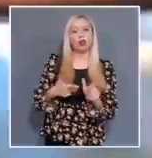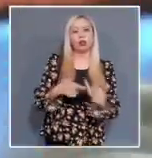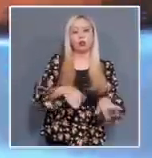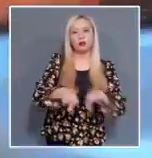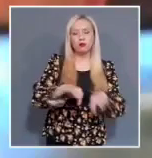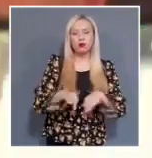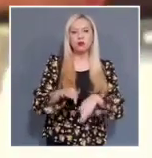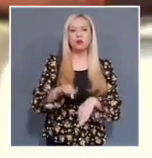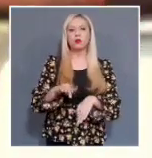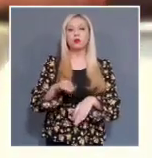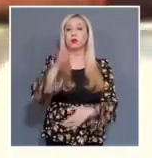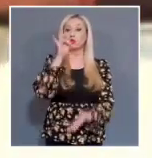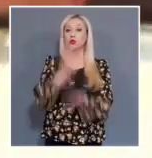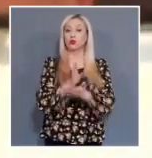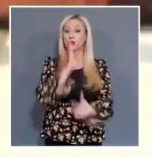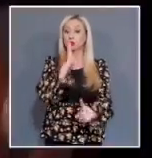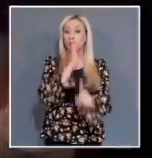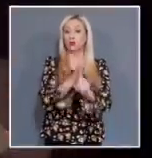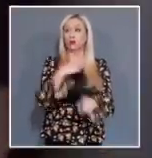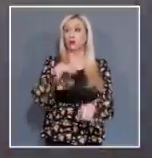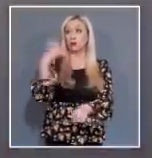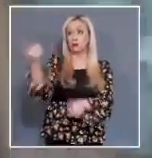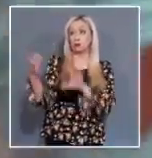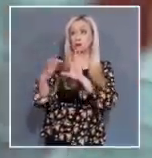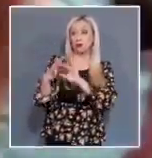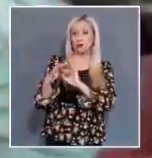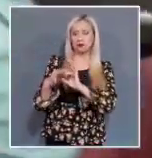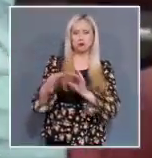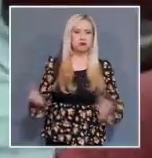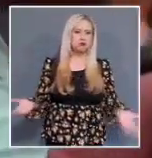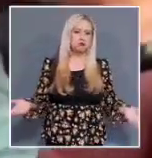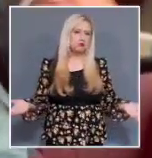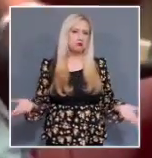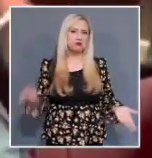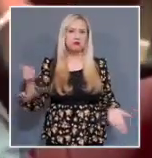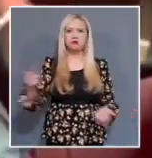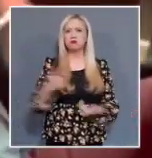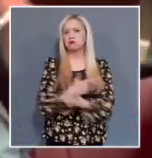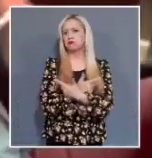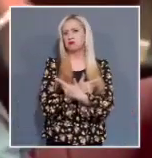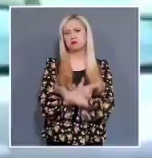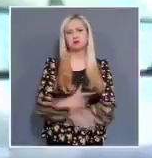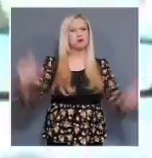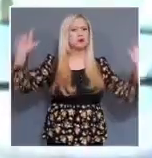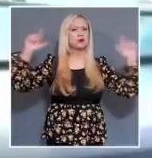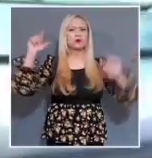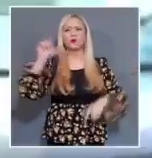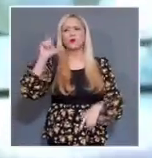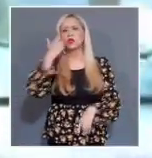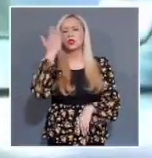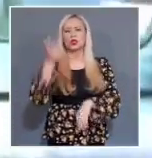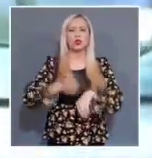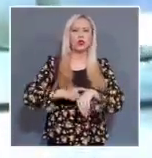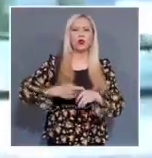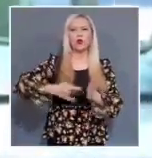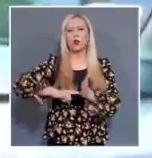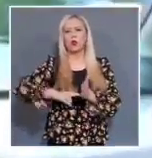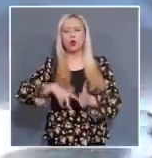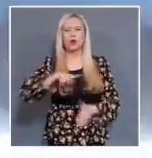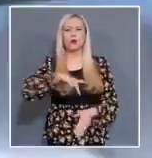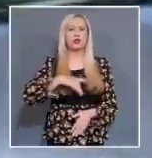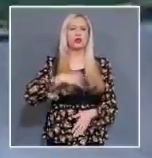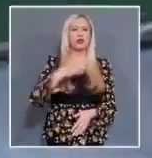vez que los denominados colaboradores actúan con la más absoluta libertad de acción, de acuerdo con su disponibilidad, pudiendo